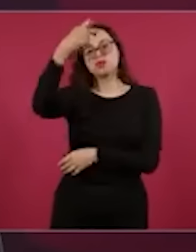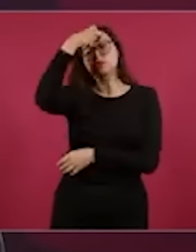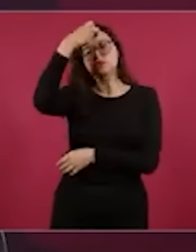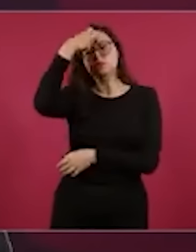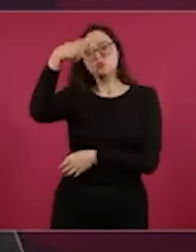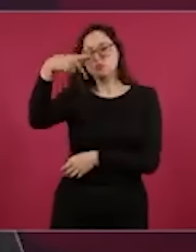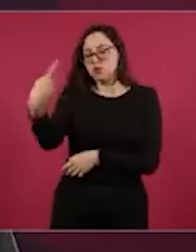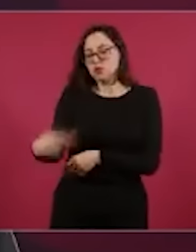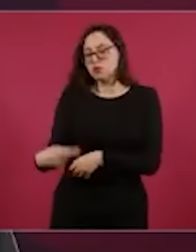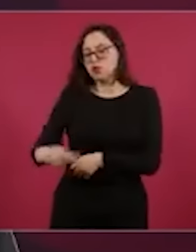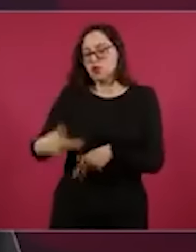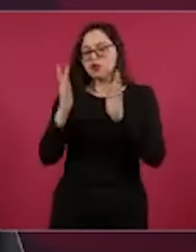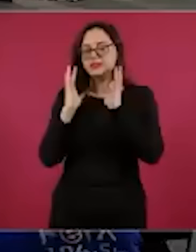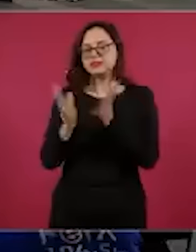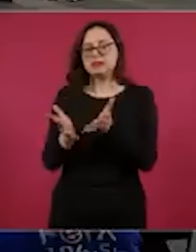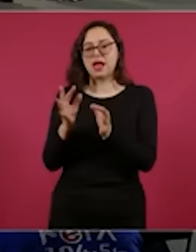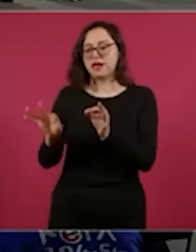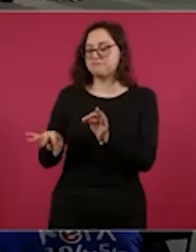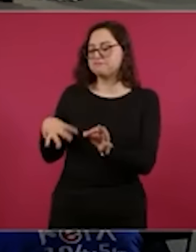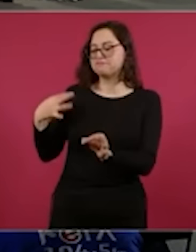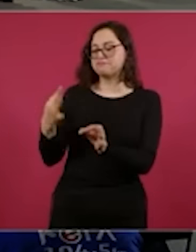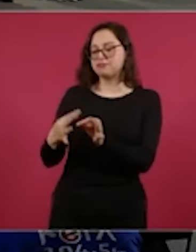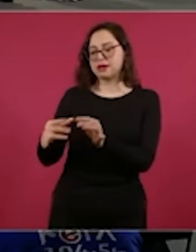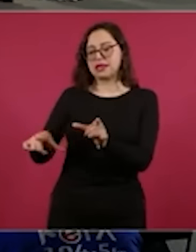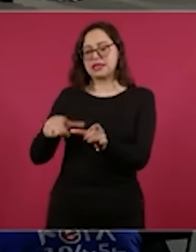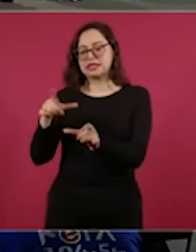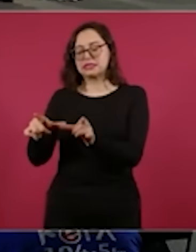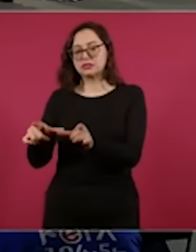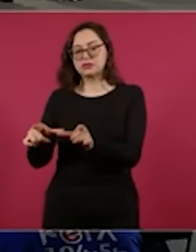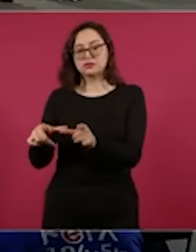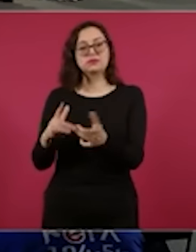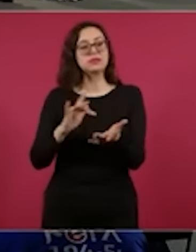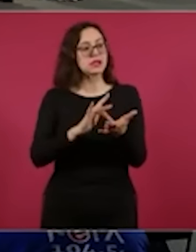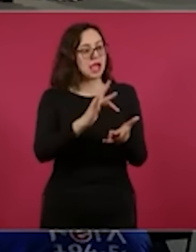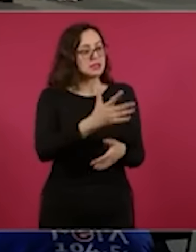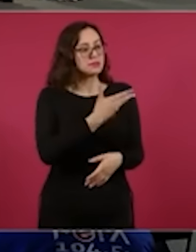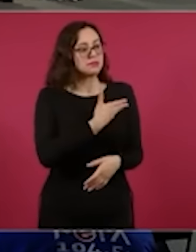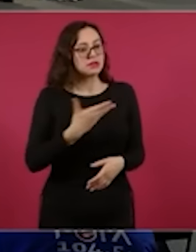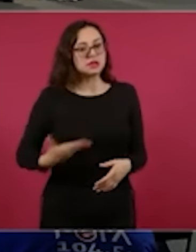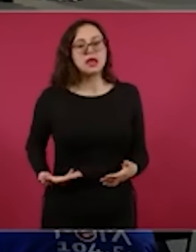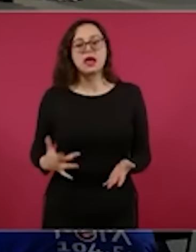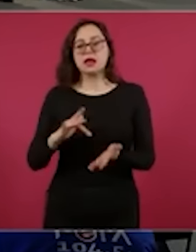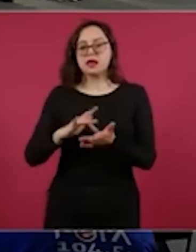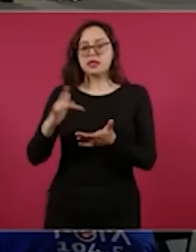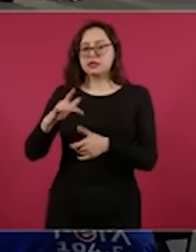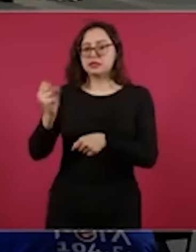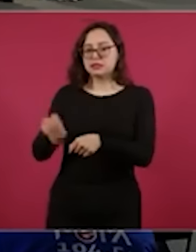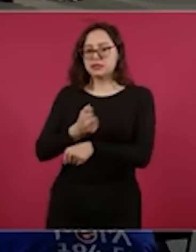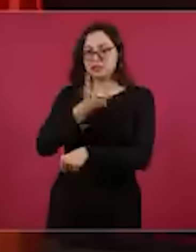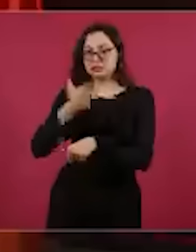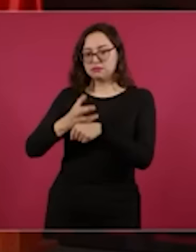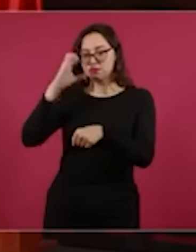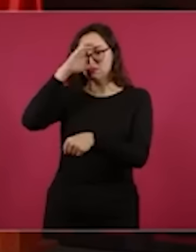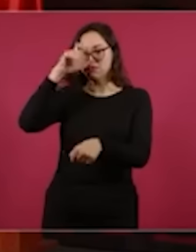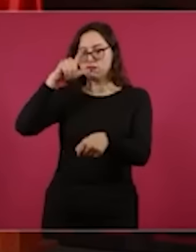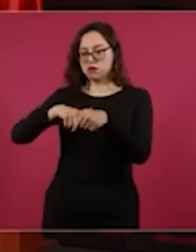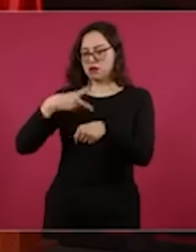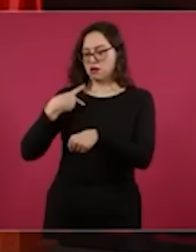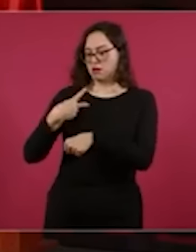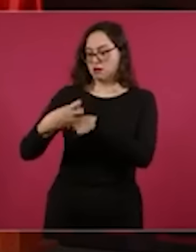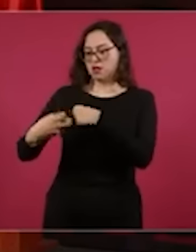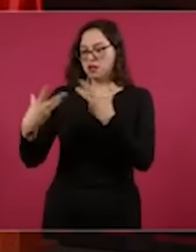funcionando. Entonces, yo agradezco mucho al presidente y a la secretaria de Cultura por la invitación y por